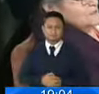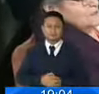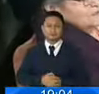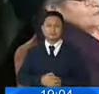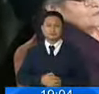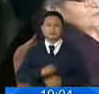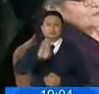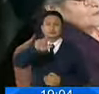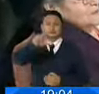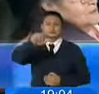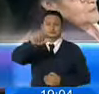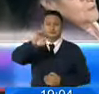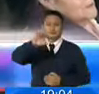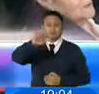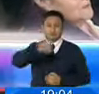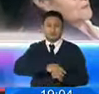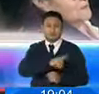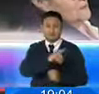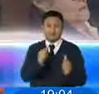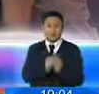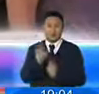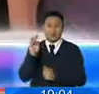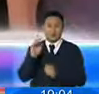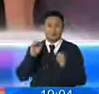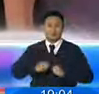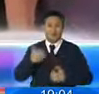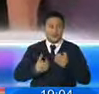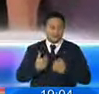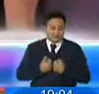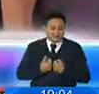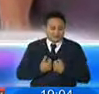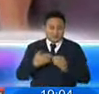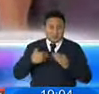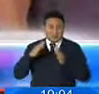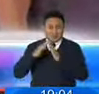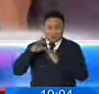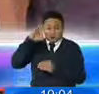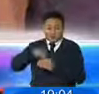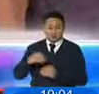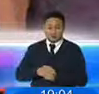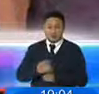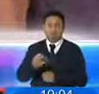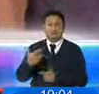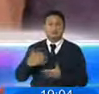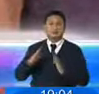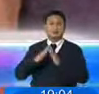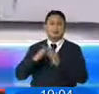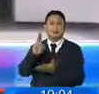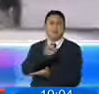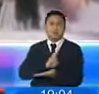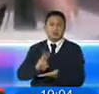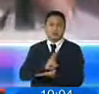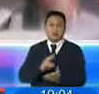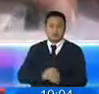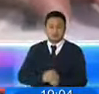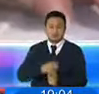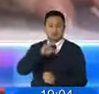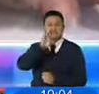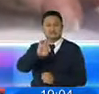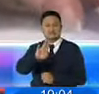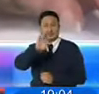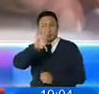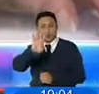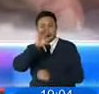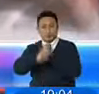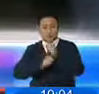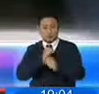Blanca de Valladares, junto a su esposo, muy emocionada, pudo votar en su casa, ubicada en el sector de la Villaflora sur de Quito. A sus 74 años de